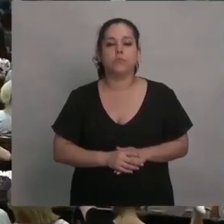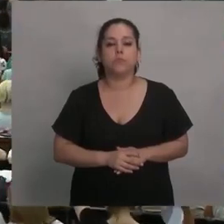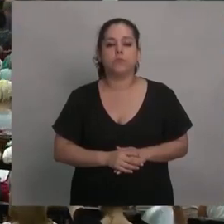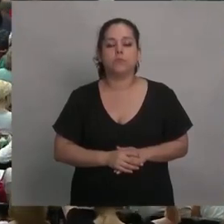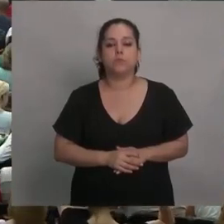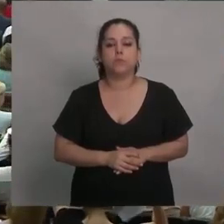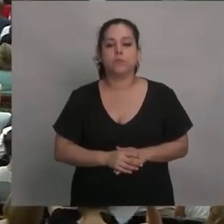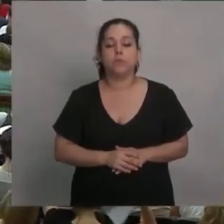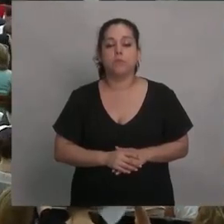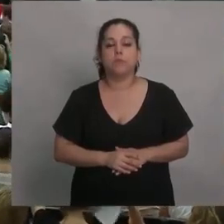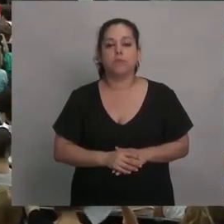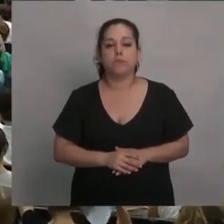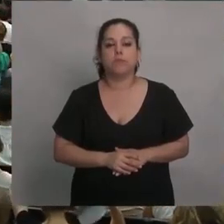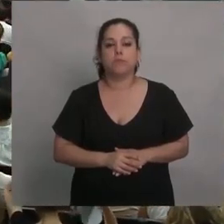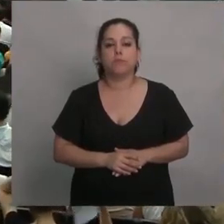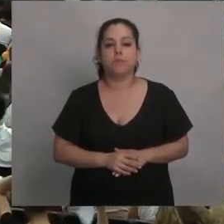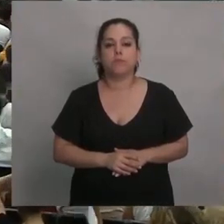esta idea de